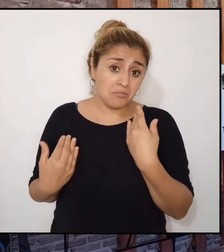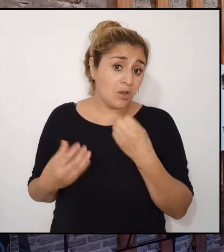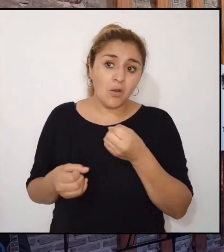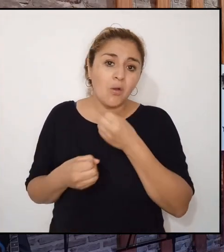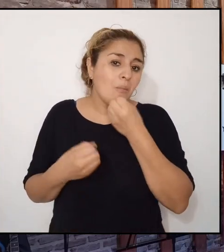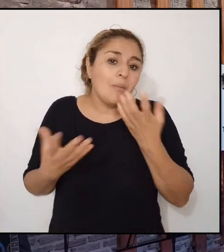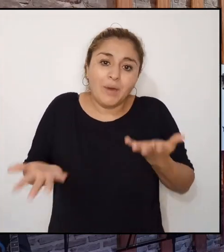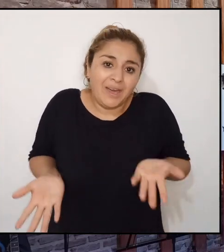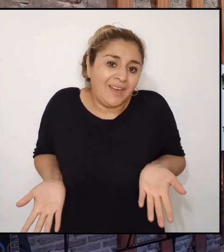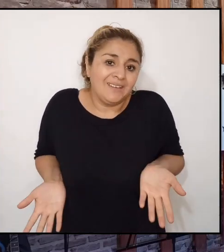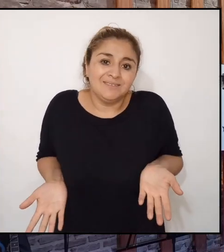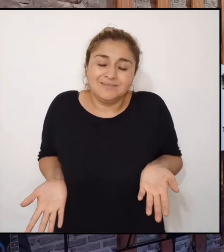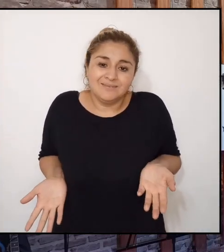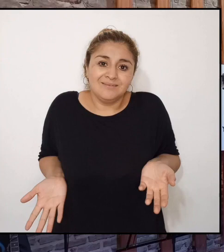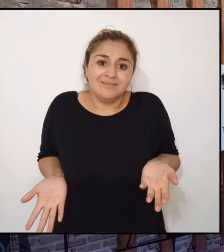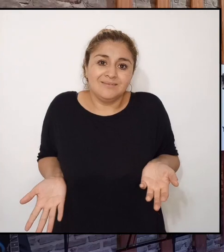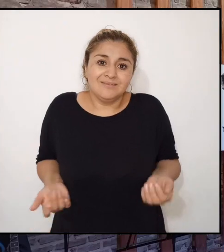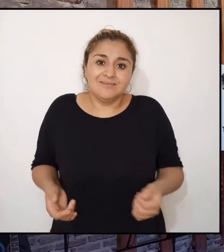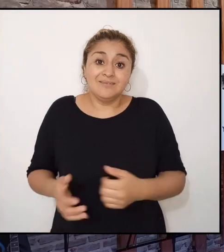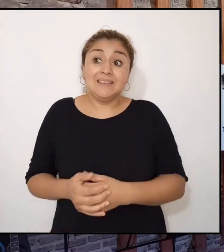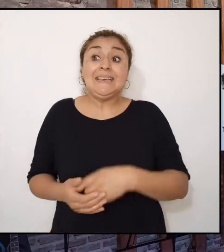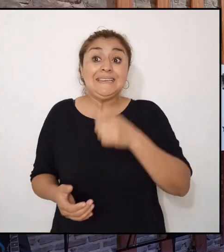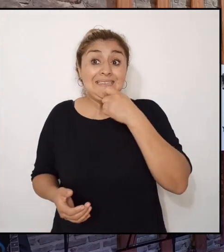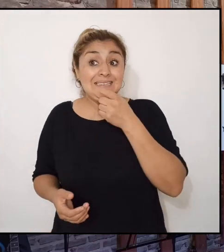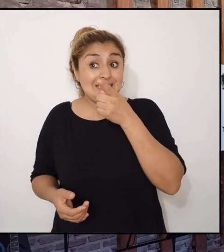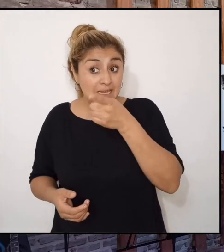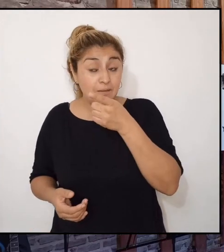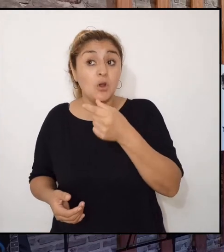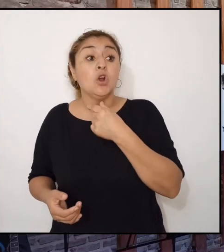Y si quieres hacerlo correctamente, empezá a leer la Biblia,